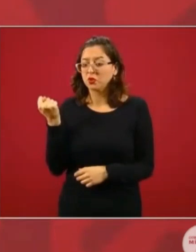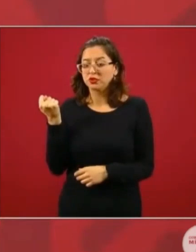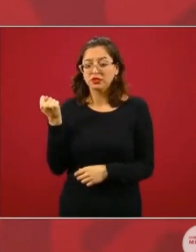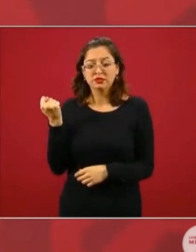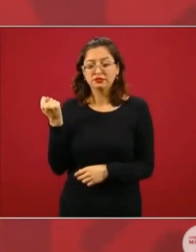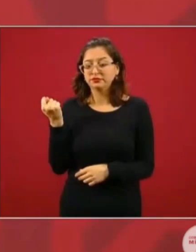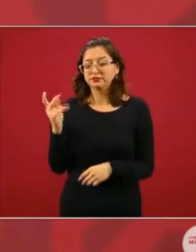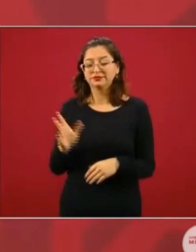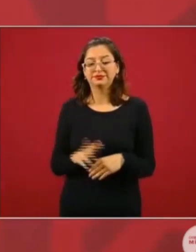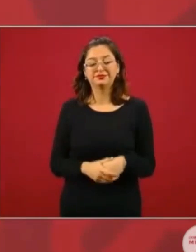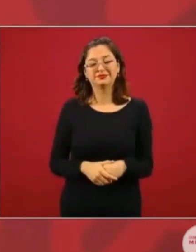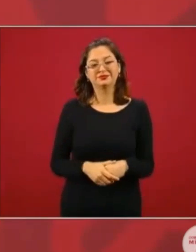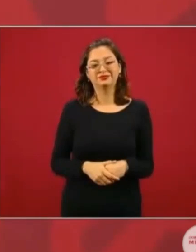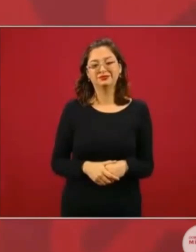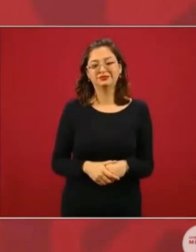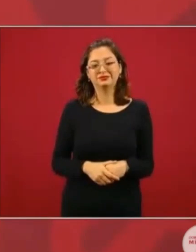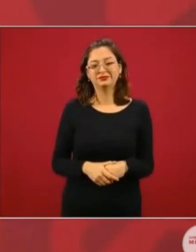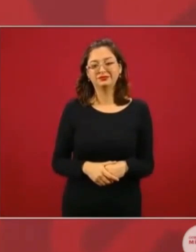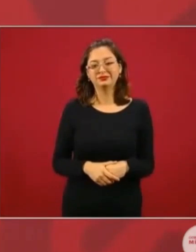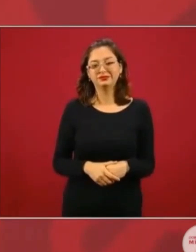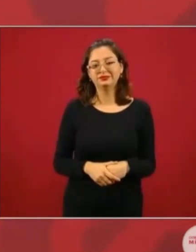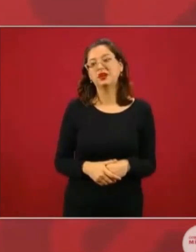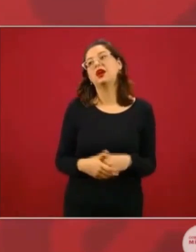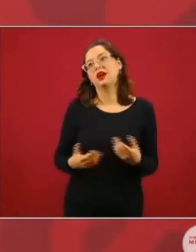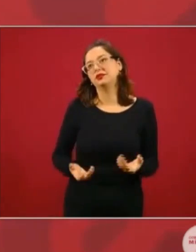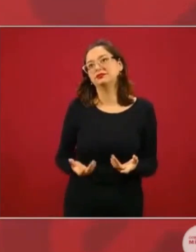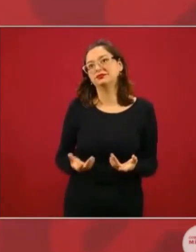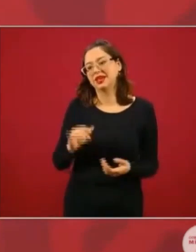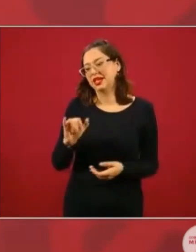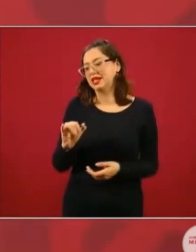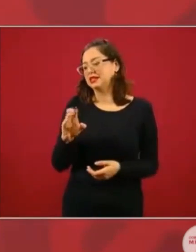¿cómo no van a defender a Iberdrola?